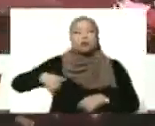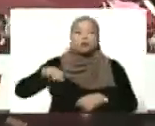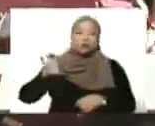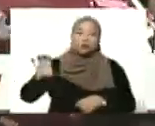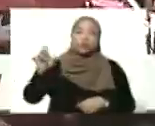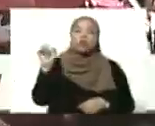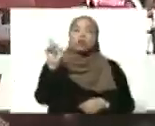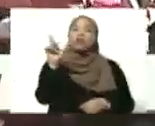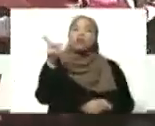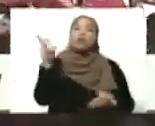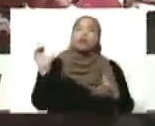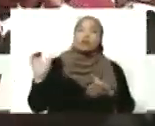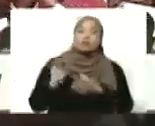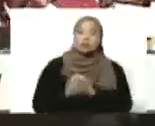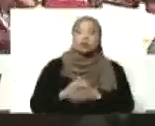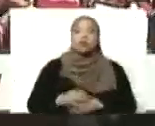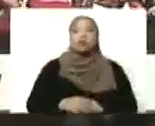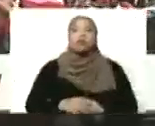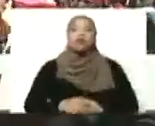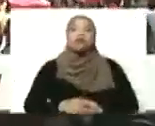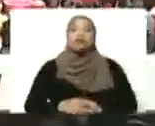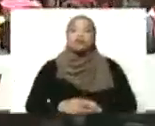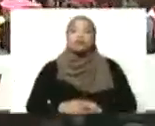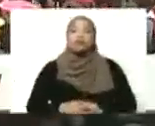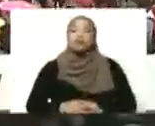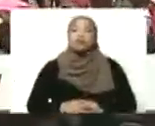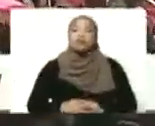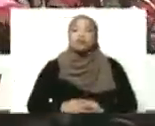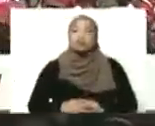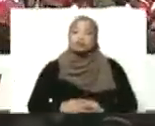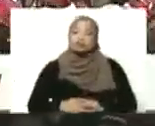son ustedes, compañeros y compañeras.